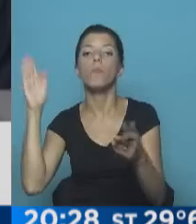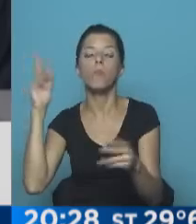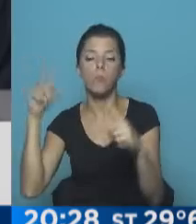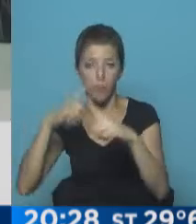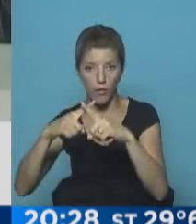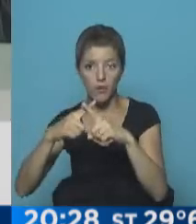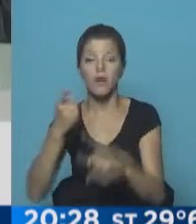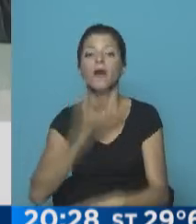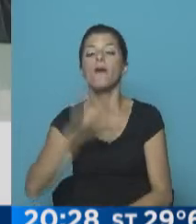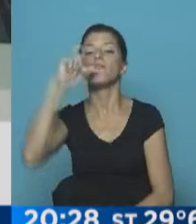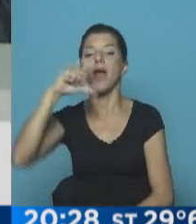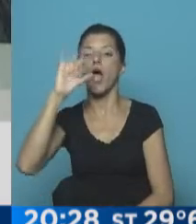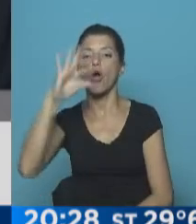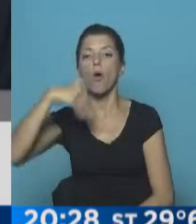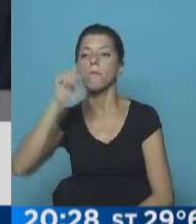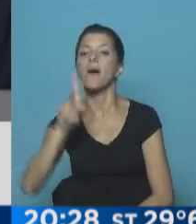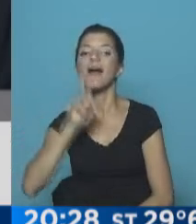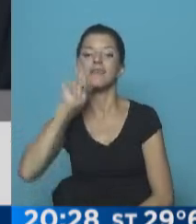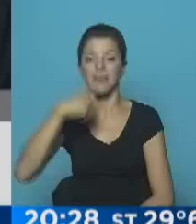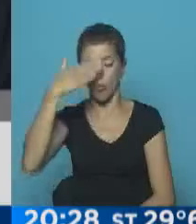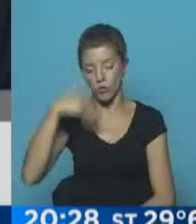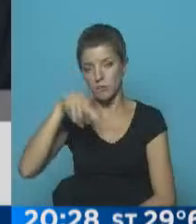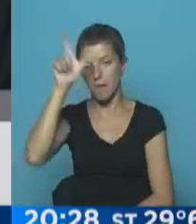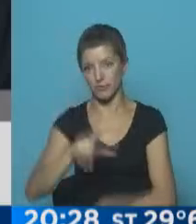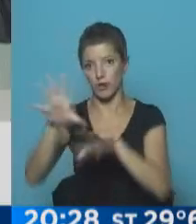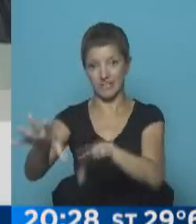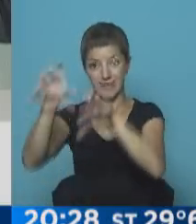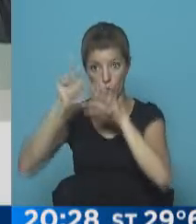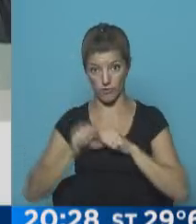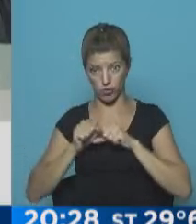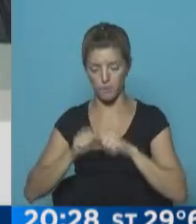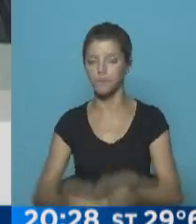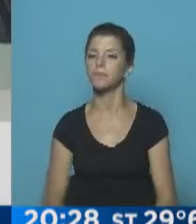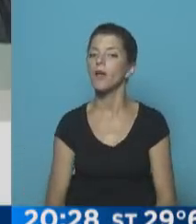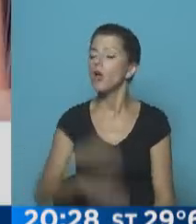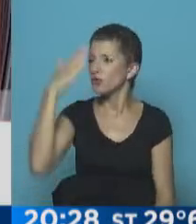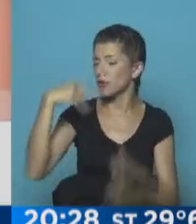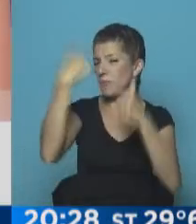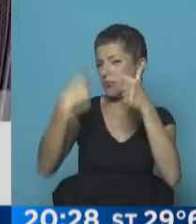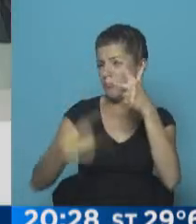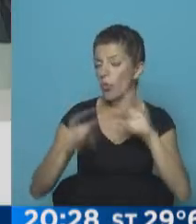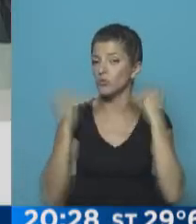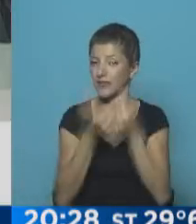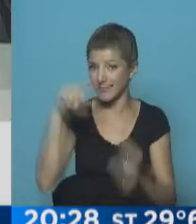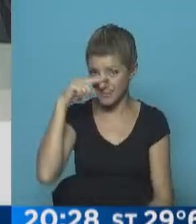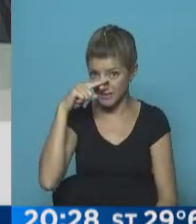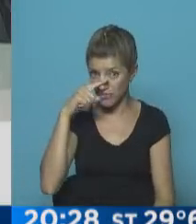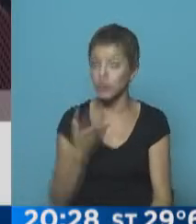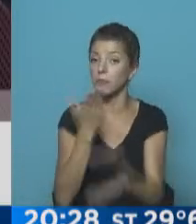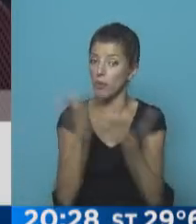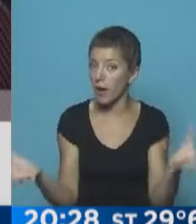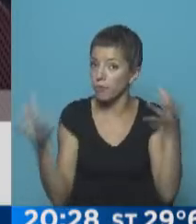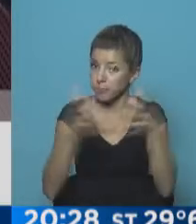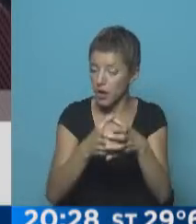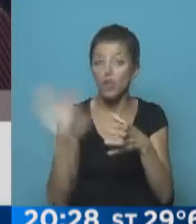es el último de las personas que fueron secuestradas. Emilio, teniendo en cuenta la cantidad de causas, ¿hubo un pedido para unificarlas y que queden en la justicia federal a